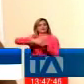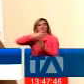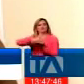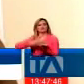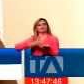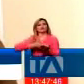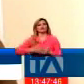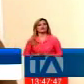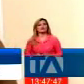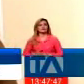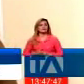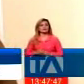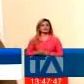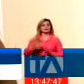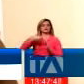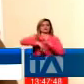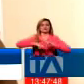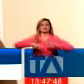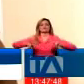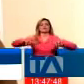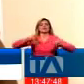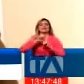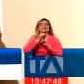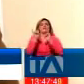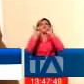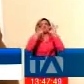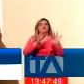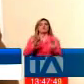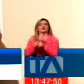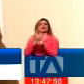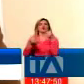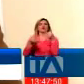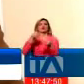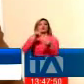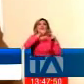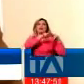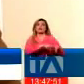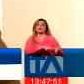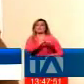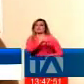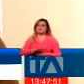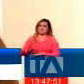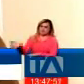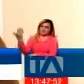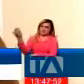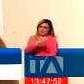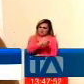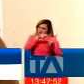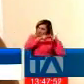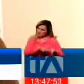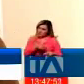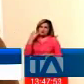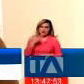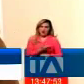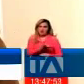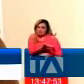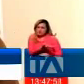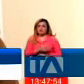medio atrás una auditoría al sistema informático del Consejo de la Judicatura, quien justo sufrió